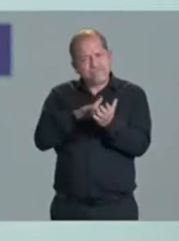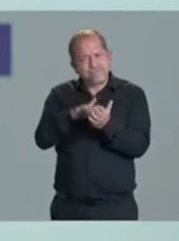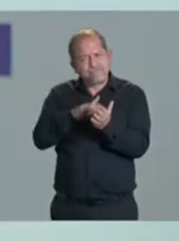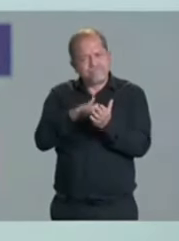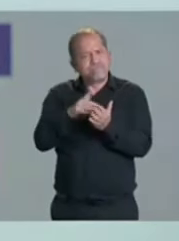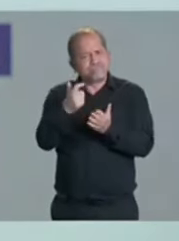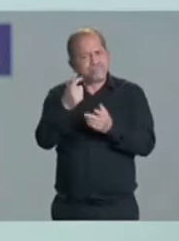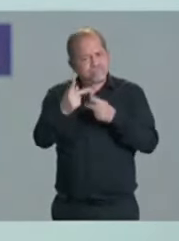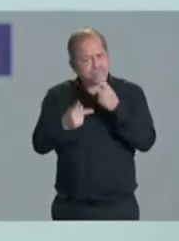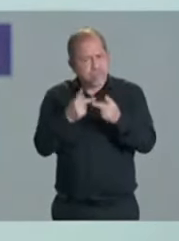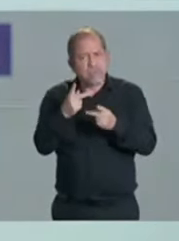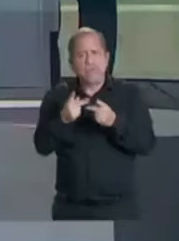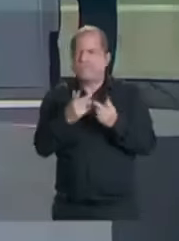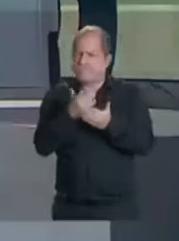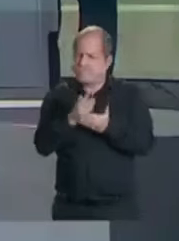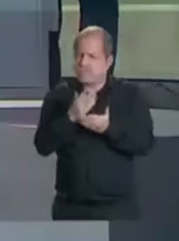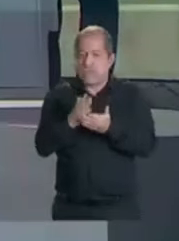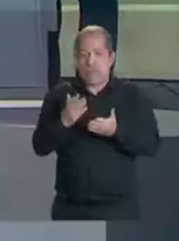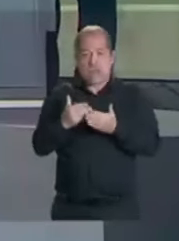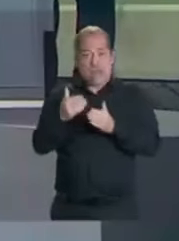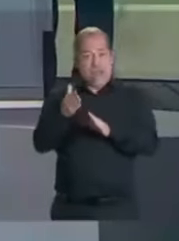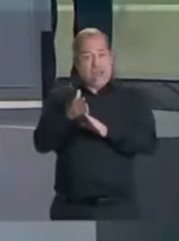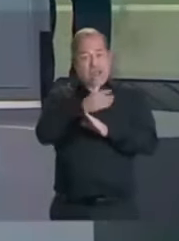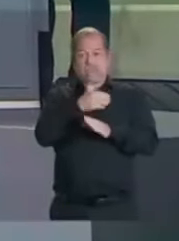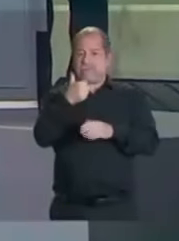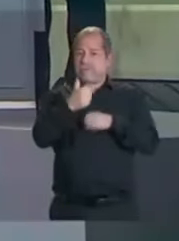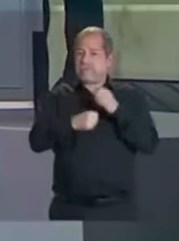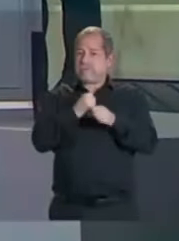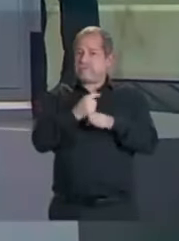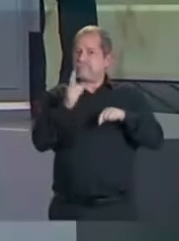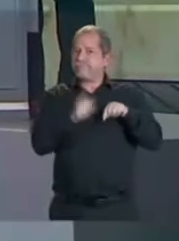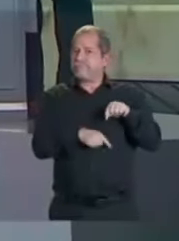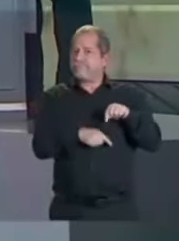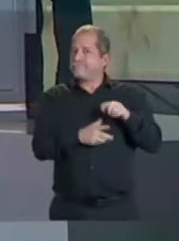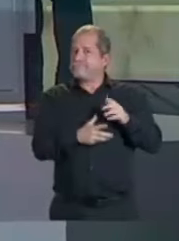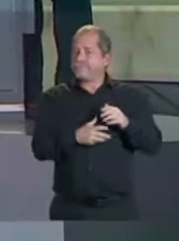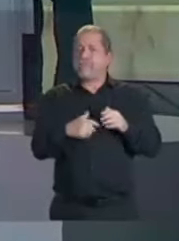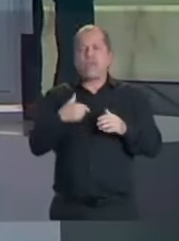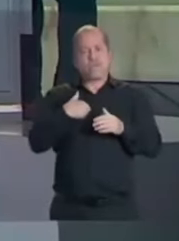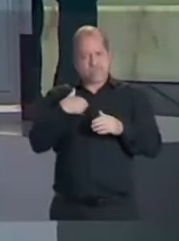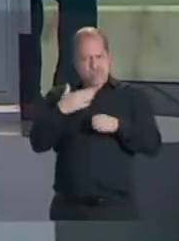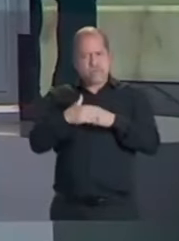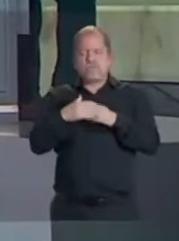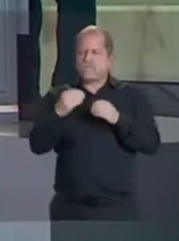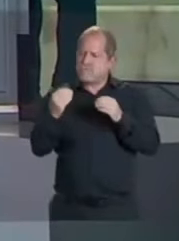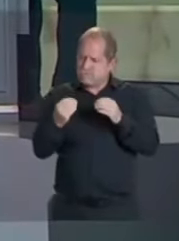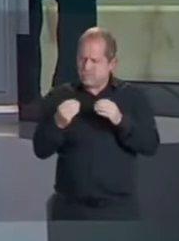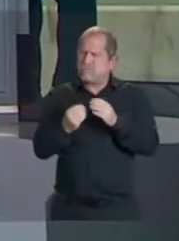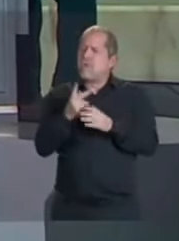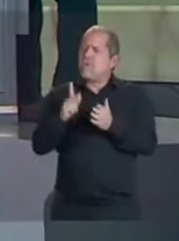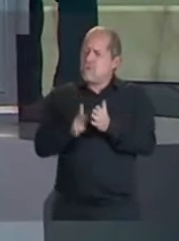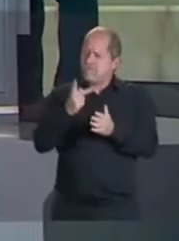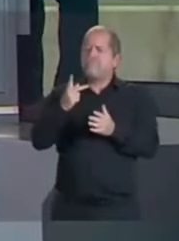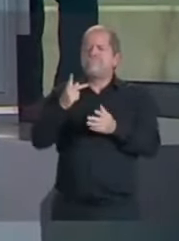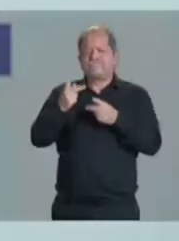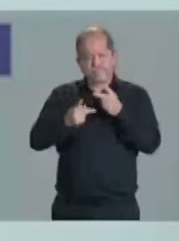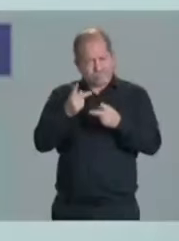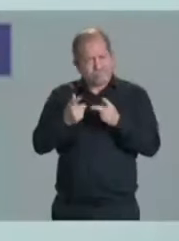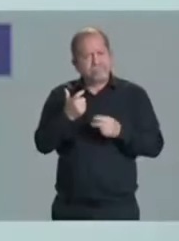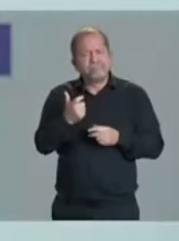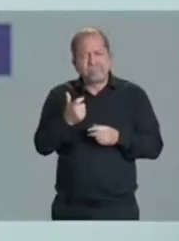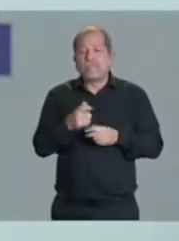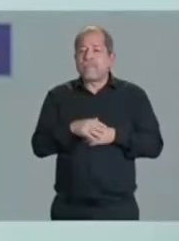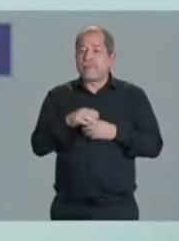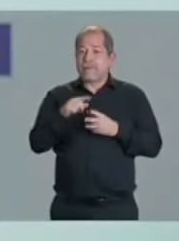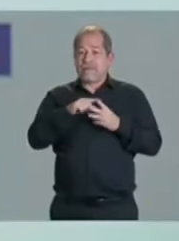esperas para el tercer debate? Pues va a ser un debate con un formato más libre, con mayor